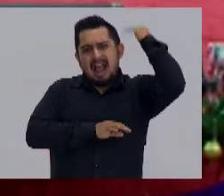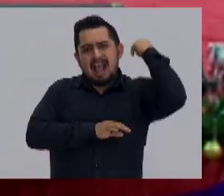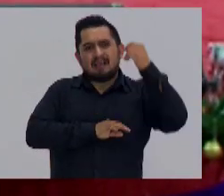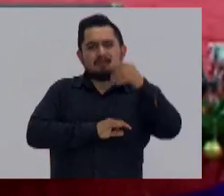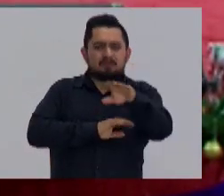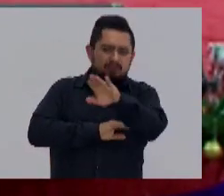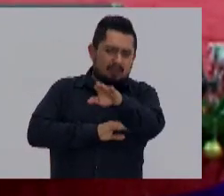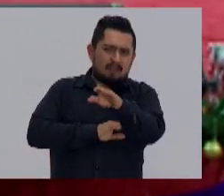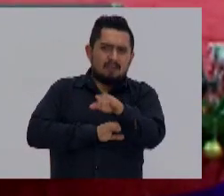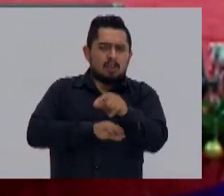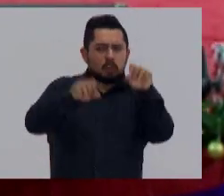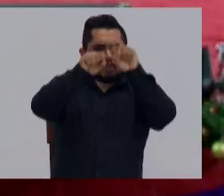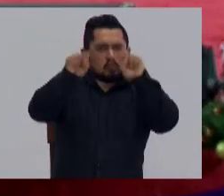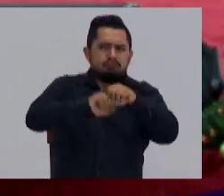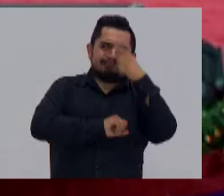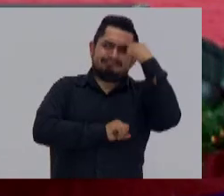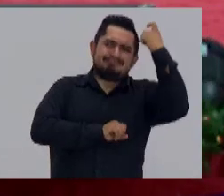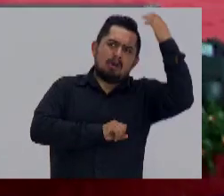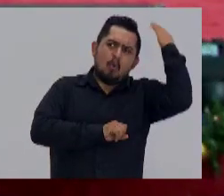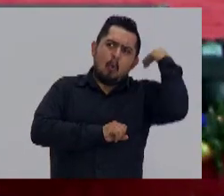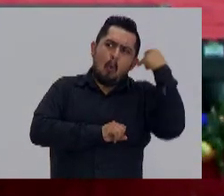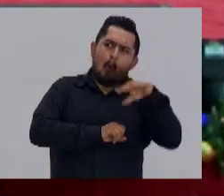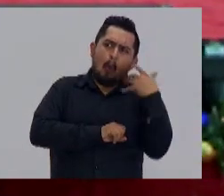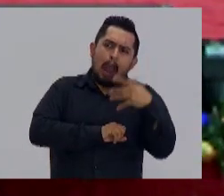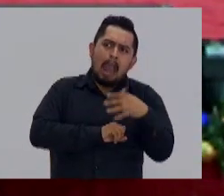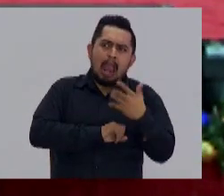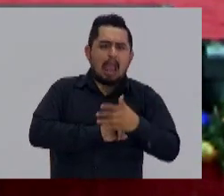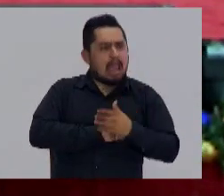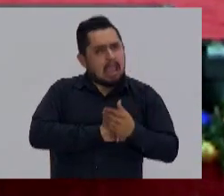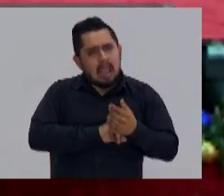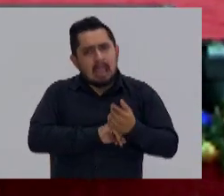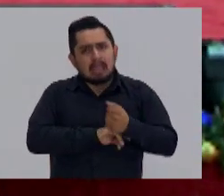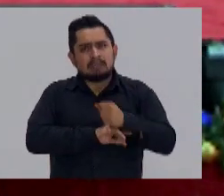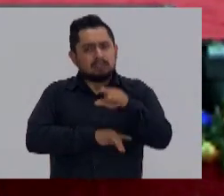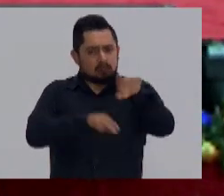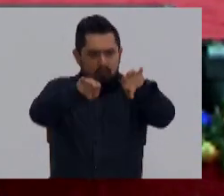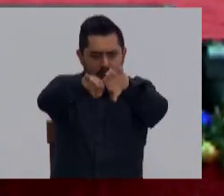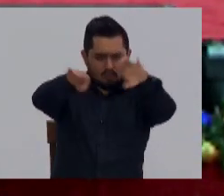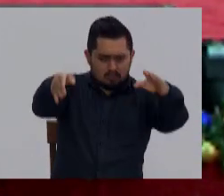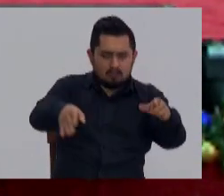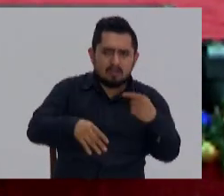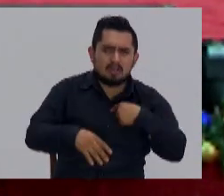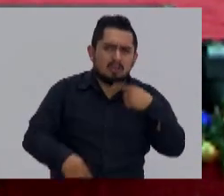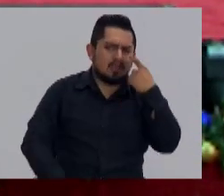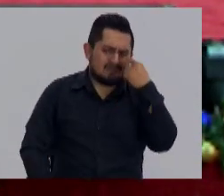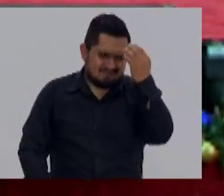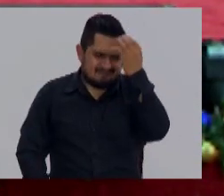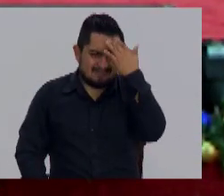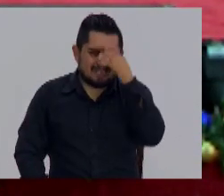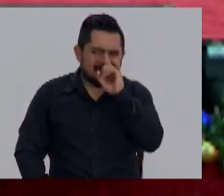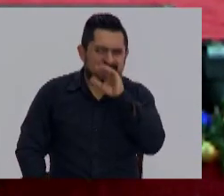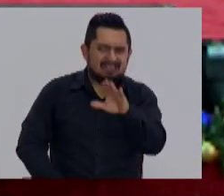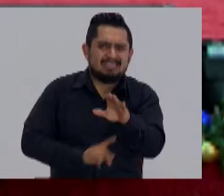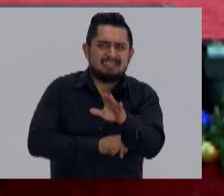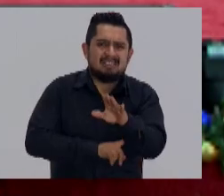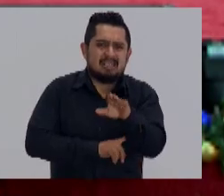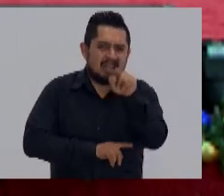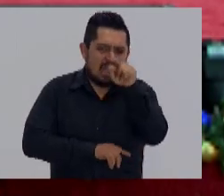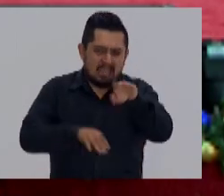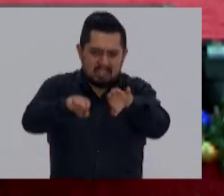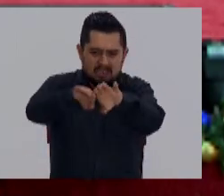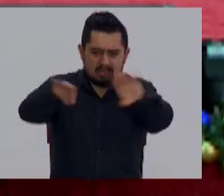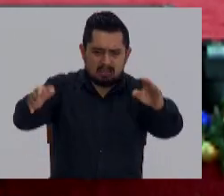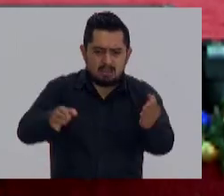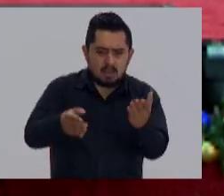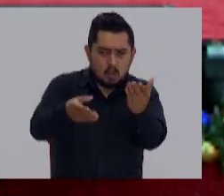Santa Marta. Yo dije: yo me acuerdo de eso, decía yo. Y en ese escritorio yo me atrevería a decir que está un